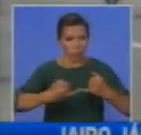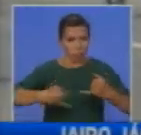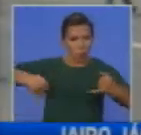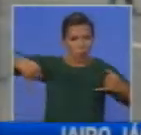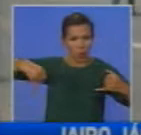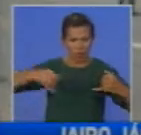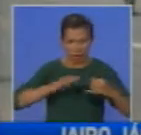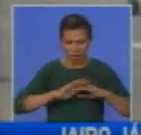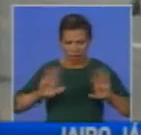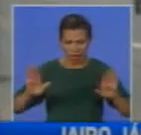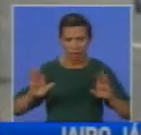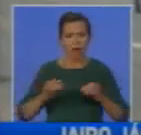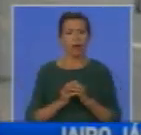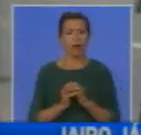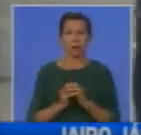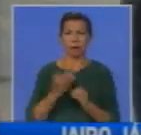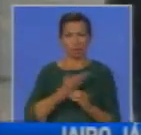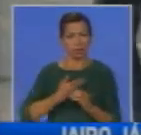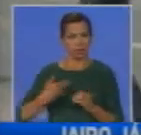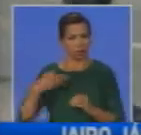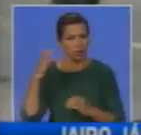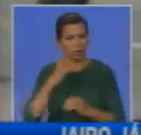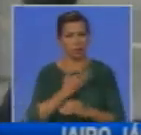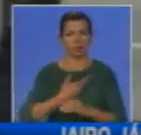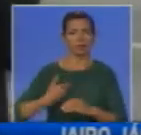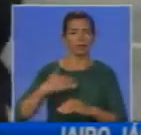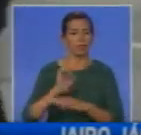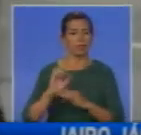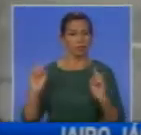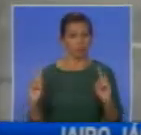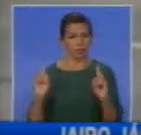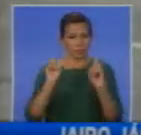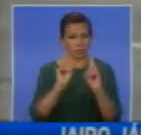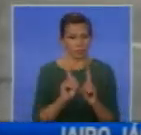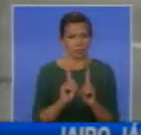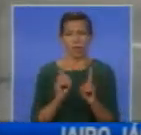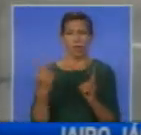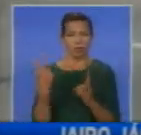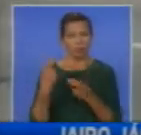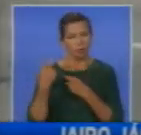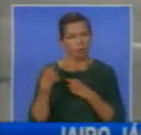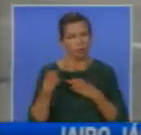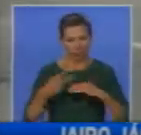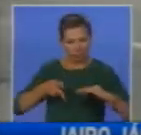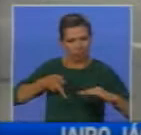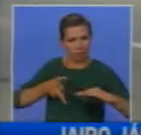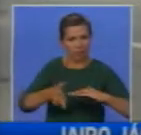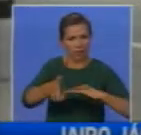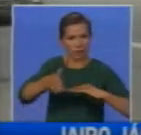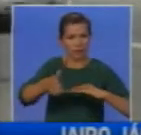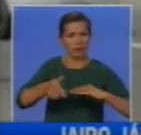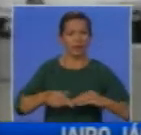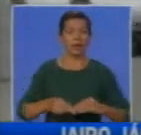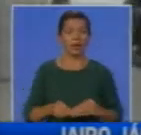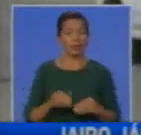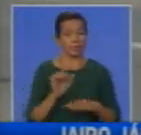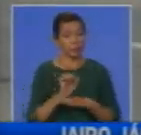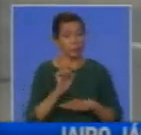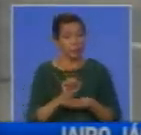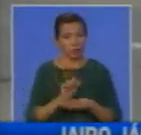está listo para recibir a los dos mandatarios que serán los encargados de inaugurar el nuevo puente de Rumichaca bajo la atenta mirada de